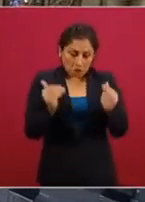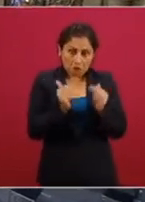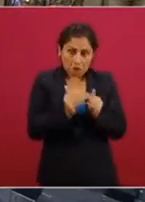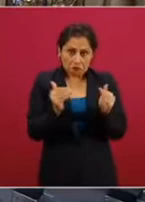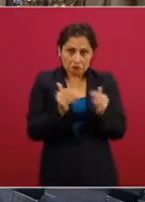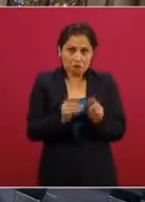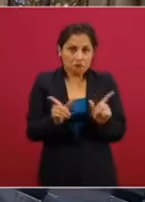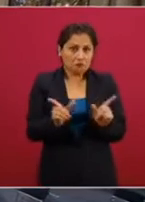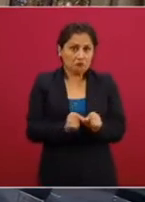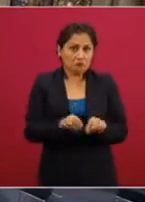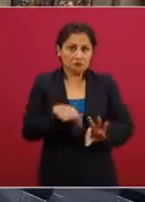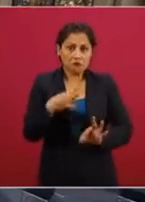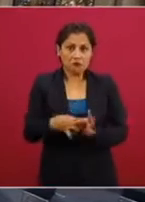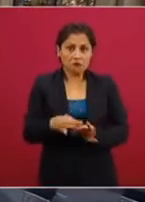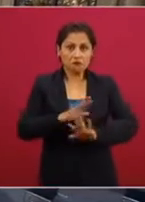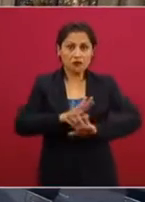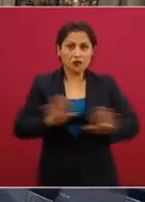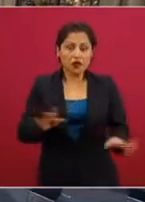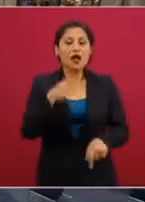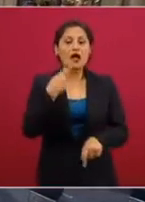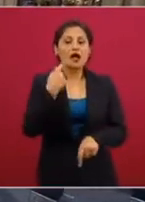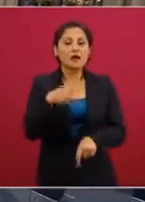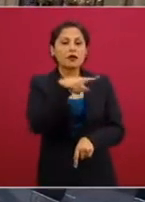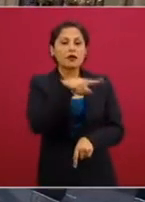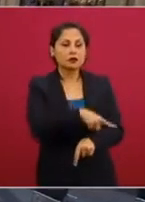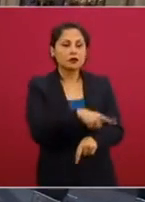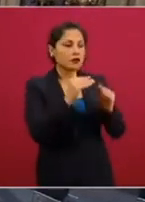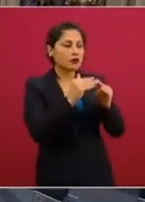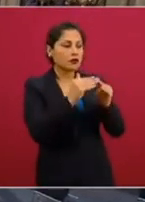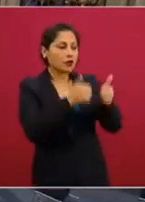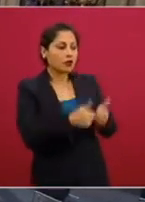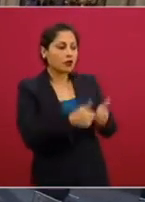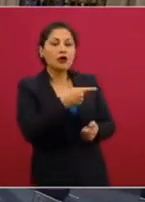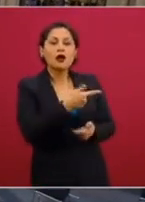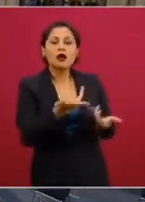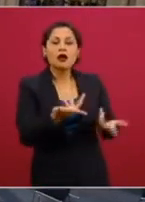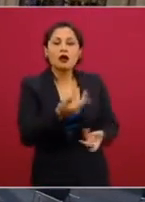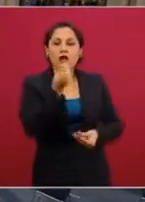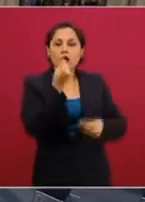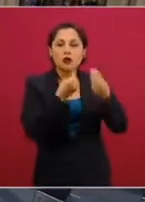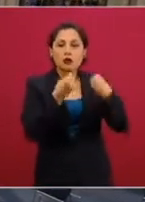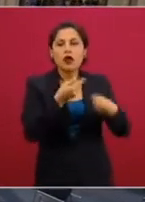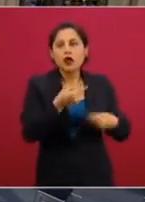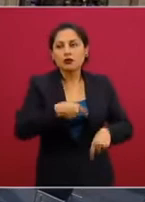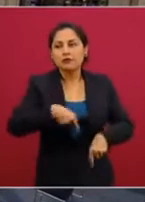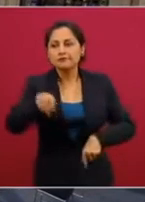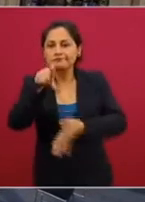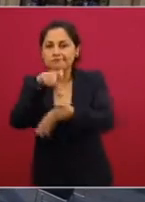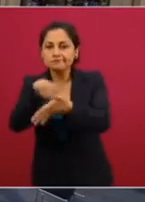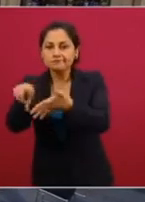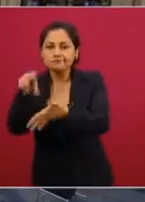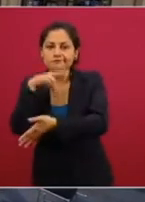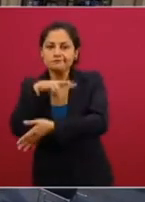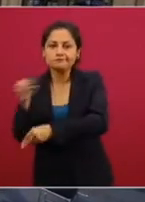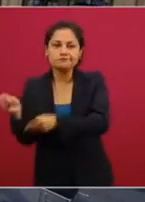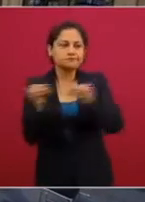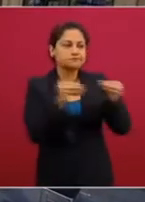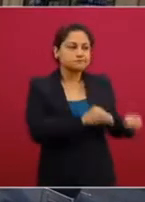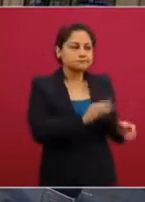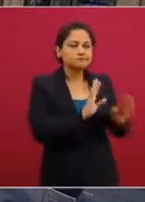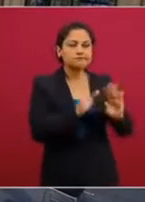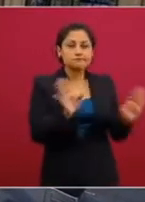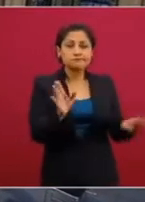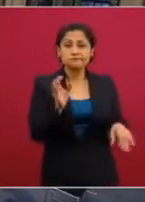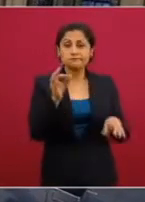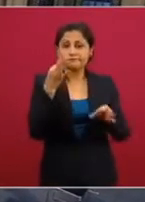como adquirir alimentos, como asistir a alguien en necesidad, etcétera, etcétera, sin necesidad de ejercer la fuerza pública.